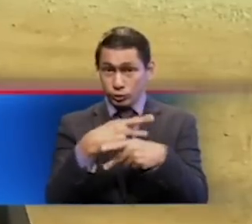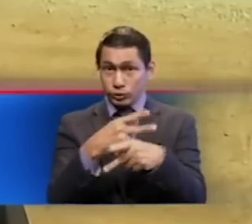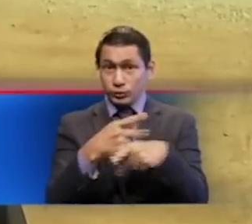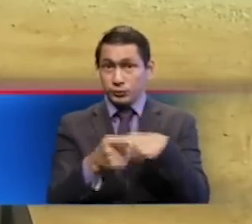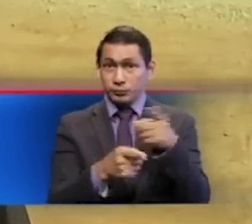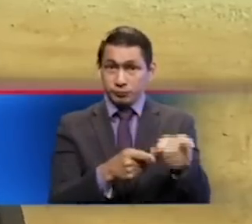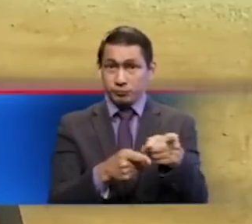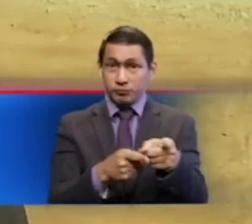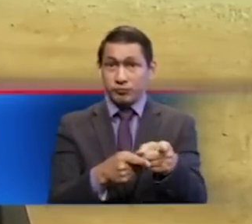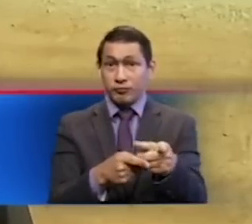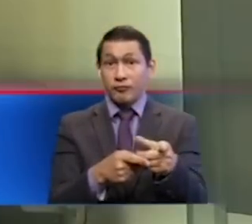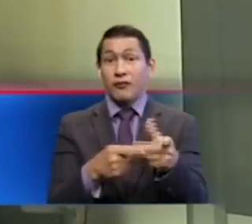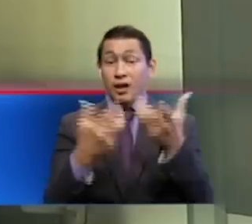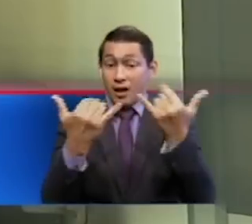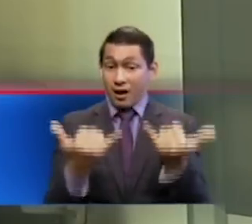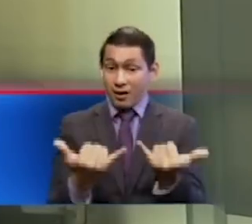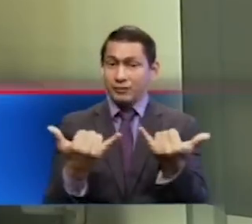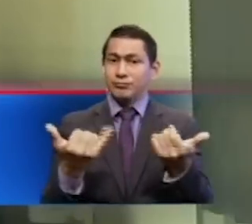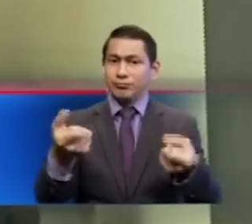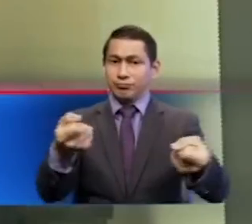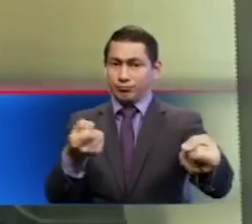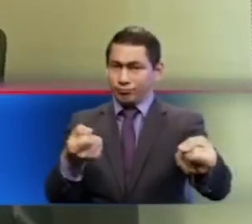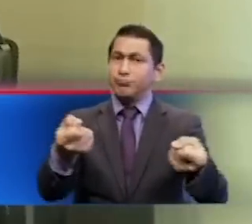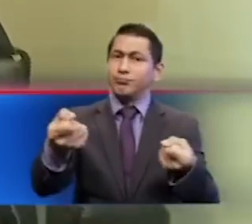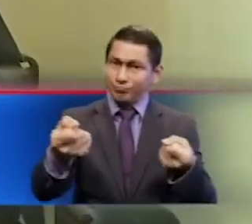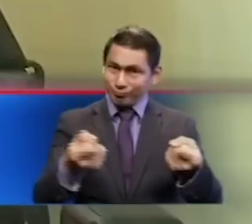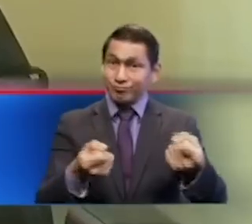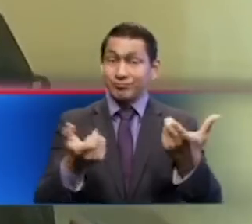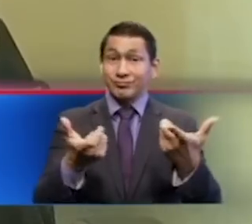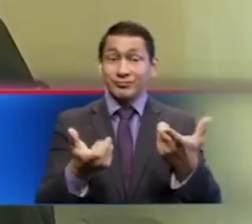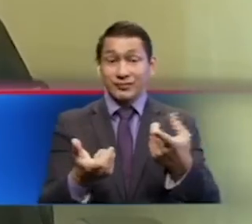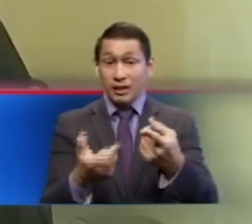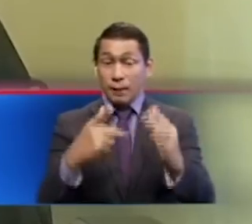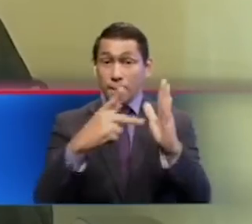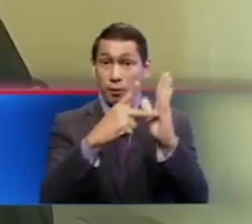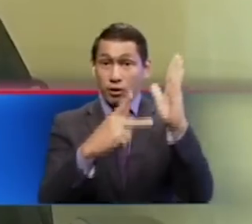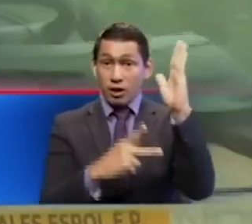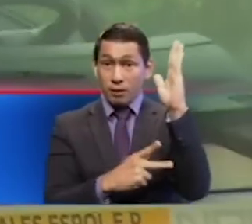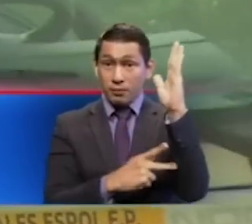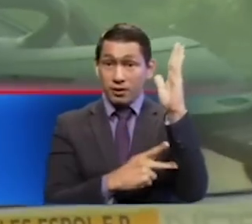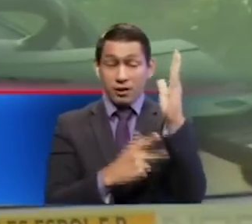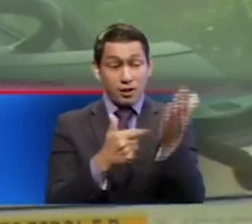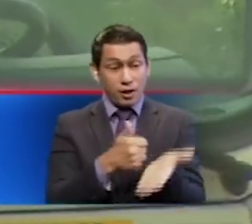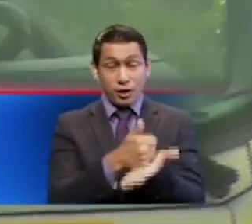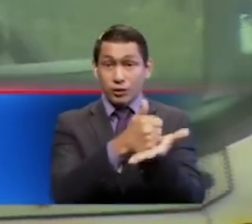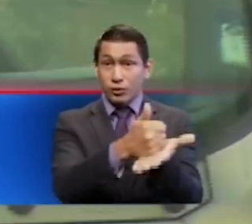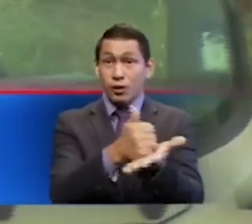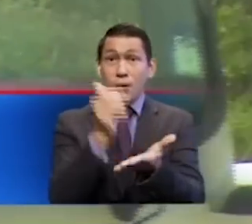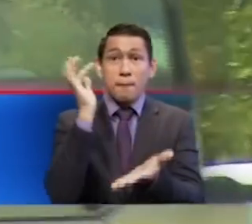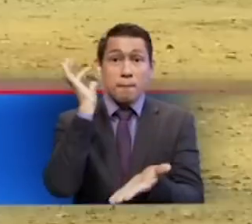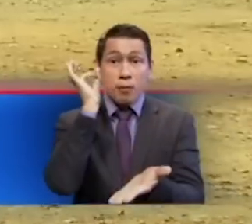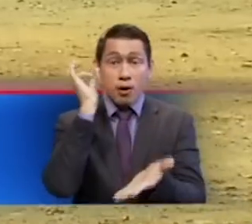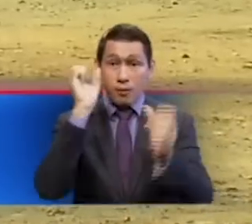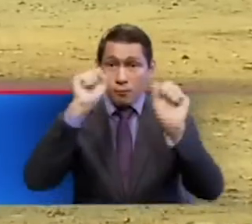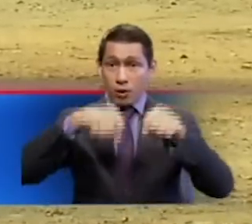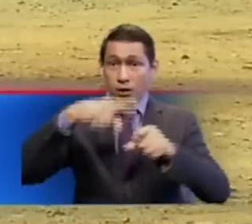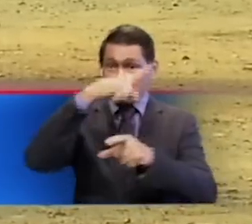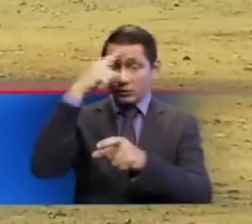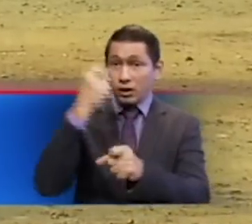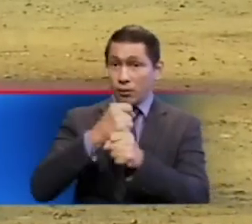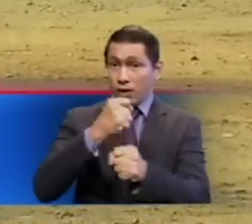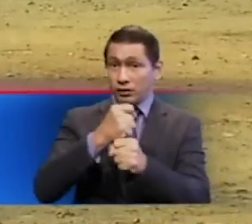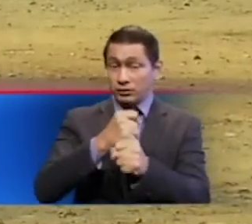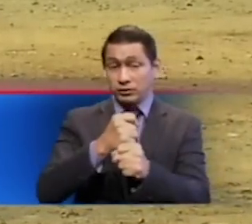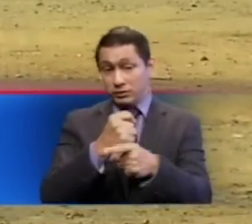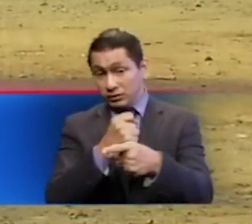área operativa, manejando montacargas. Mujeres al Volante es un programa que busca generar oportunidades en el ámbito laboral para este género